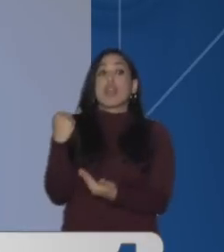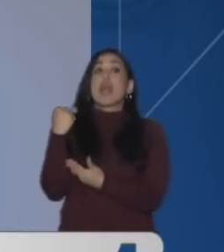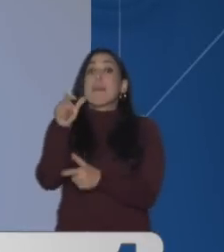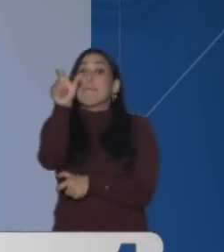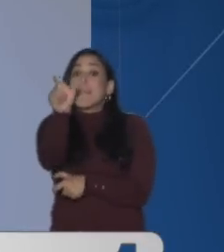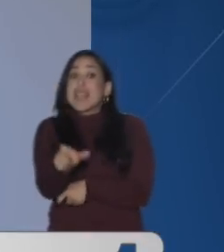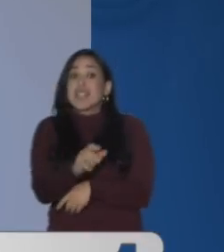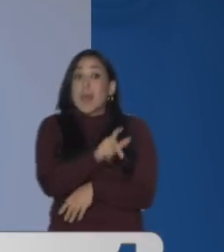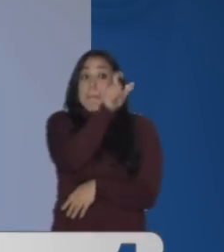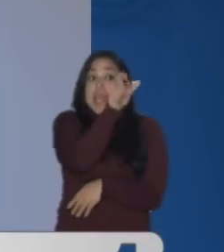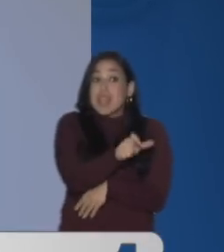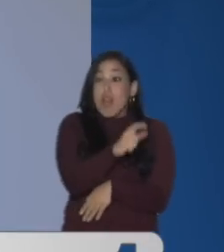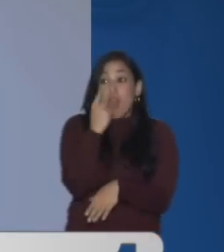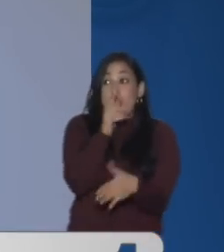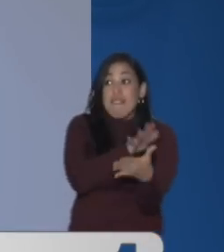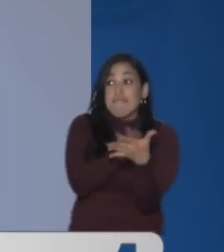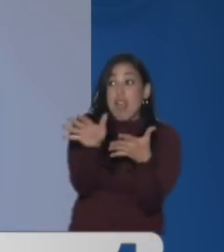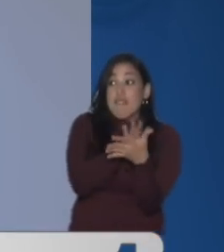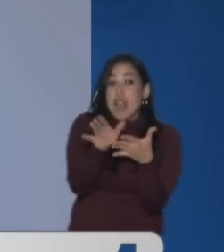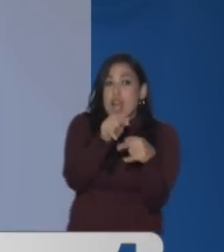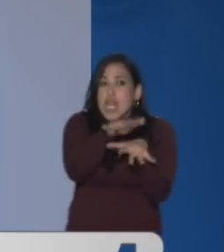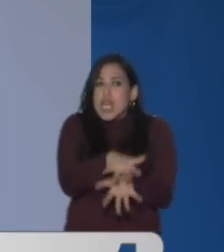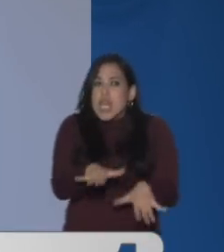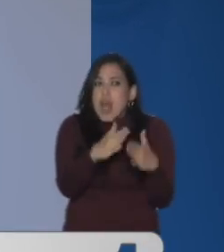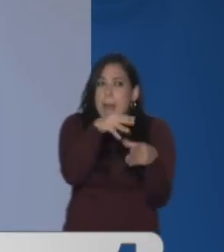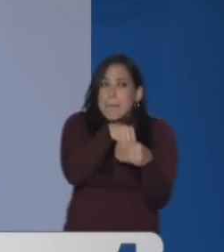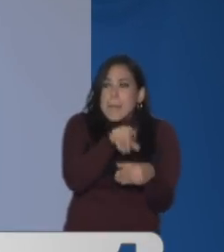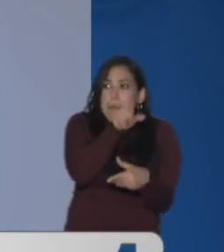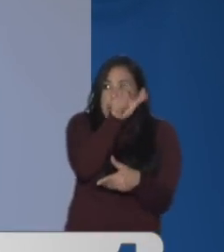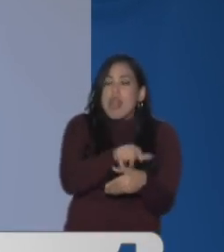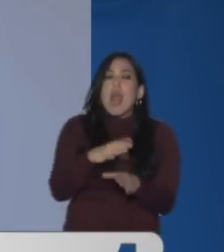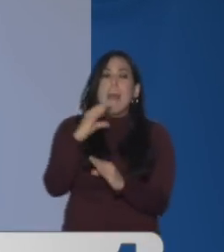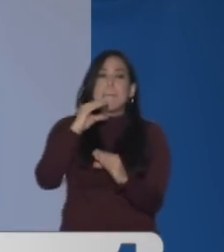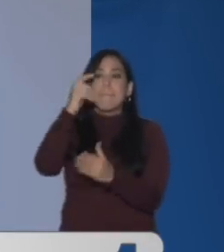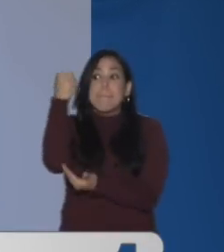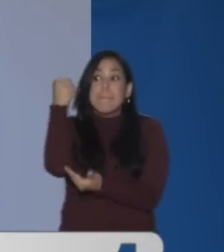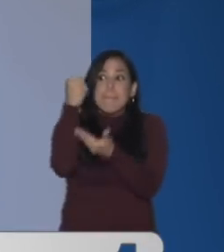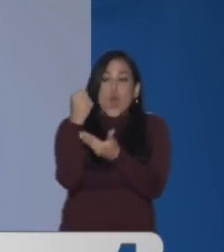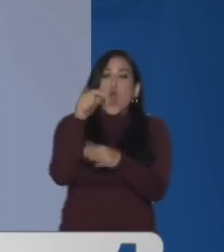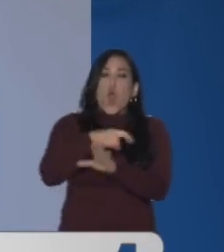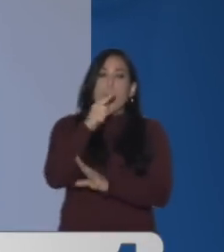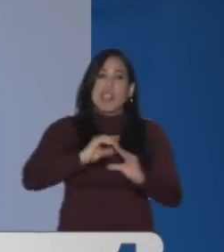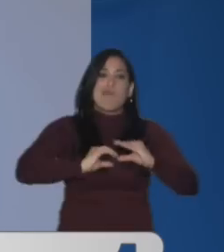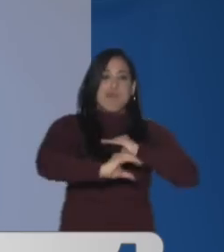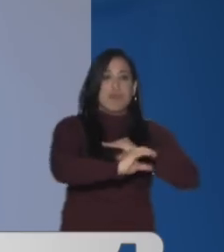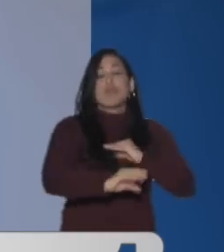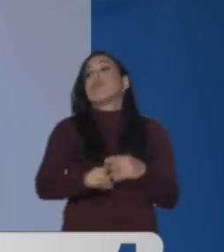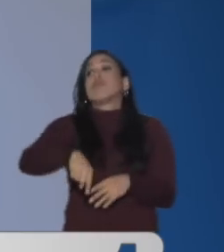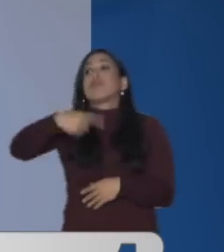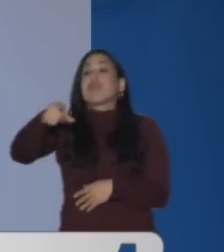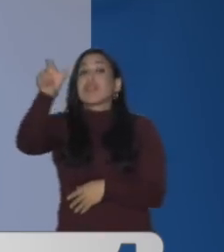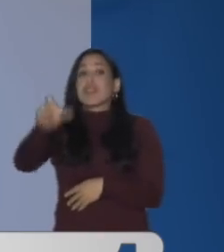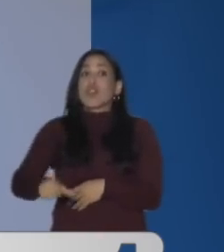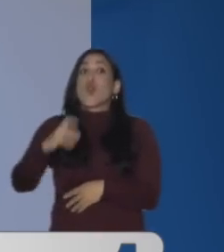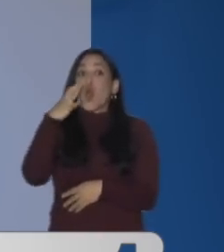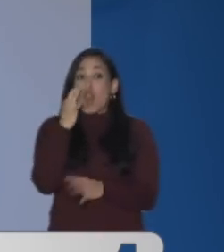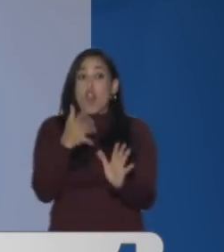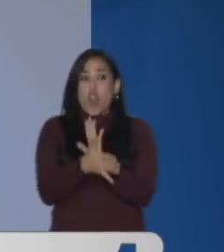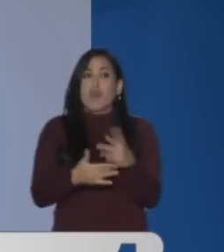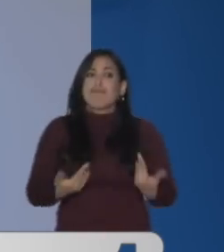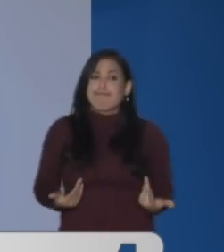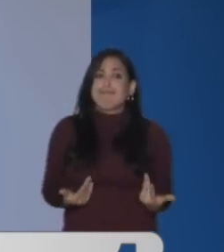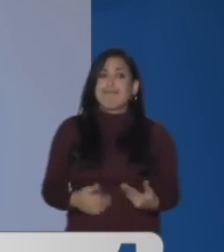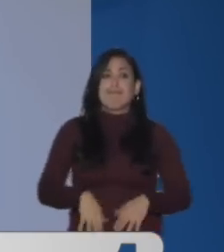recompensa a la persona que informó el lugar donde reside esta persona. Adicional a eso, el agresor indicó